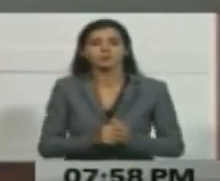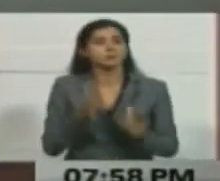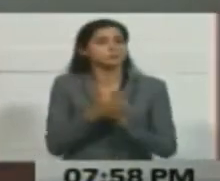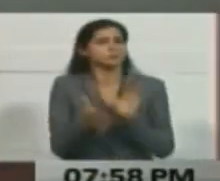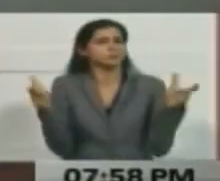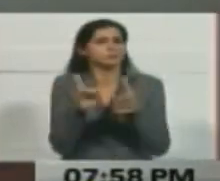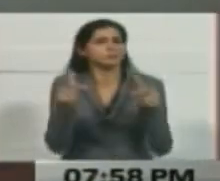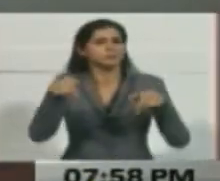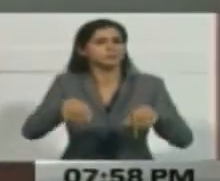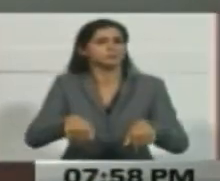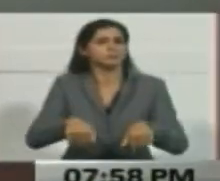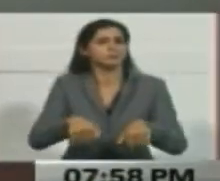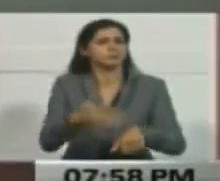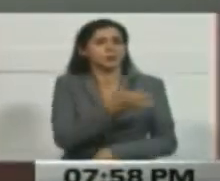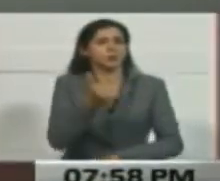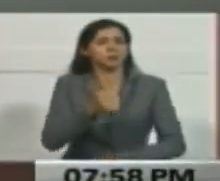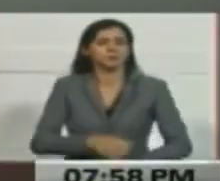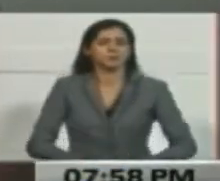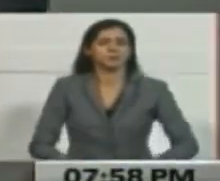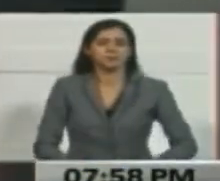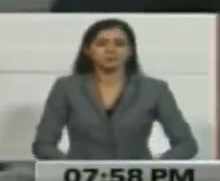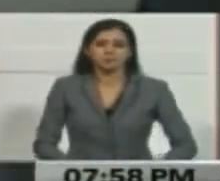reunión que se hizo hoy día.